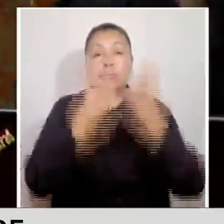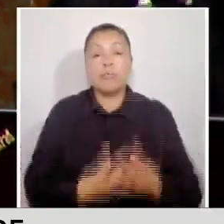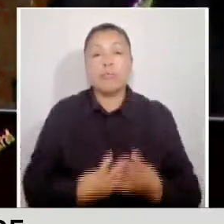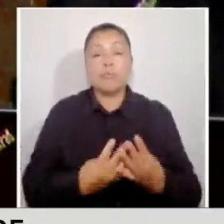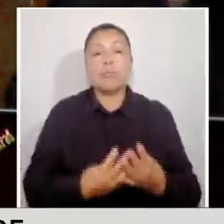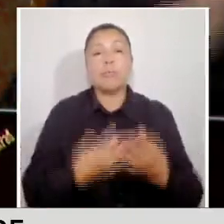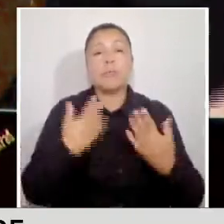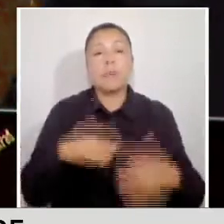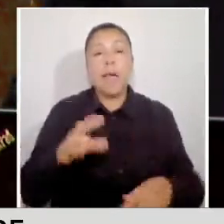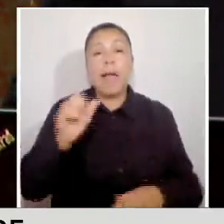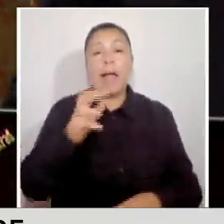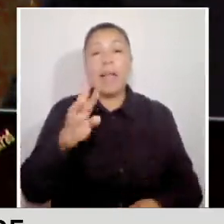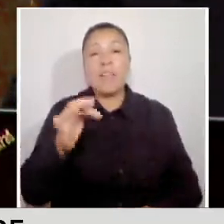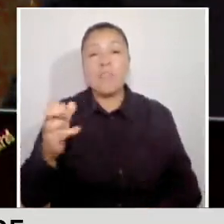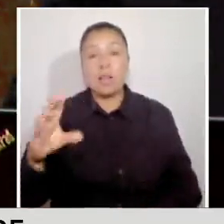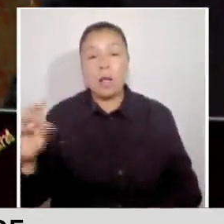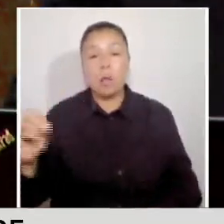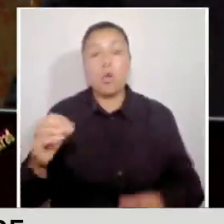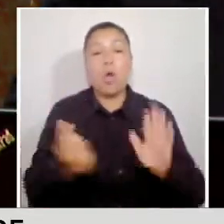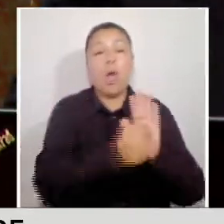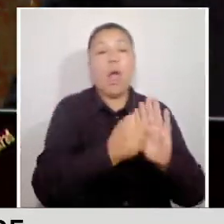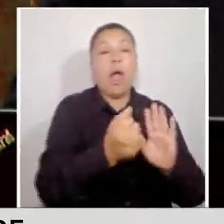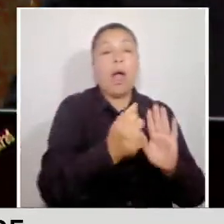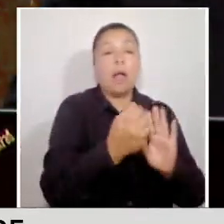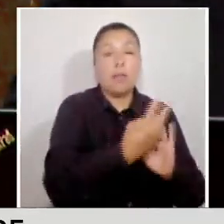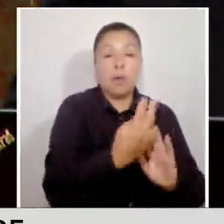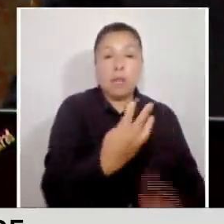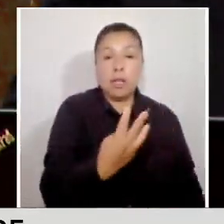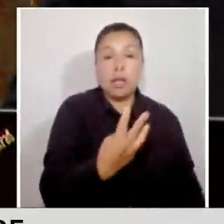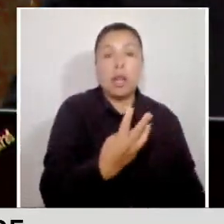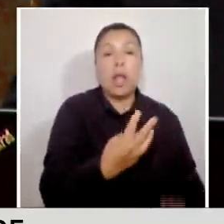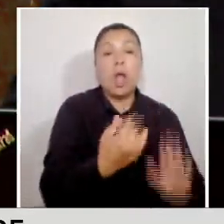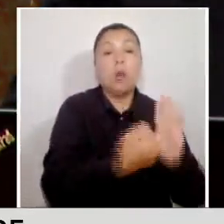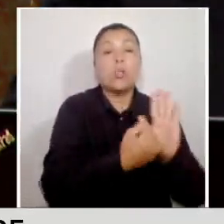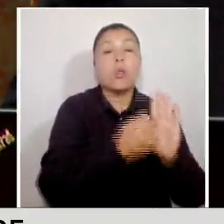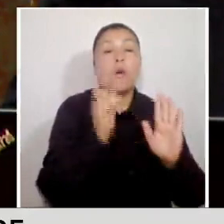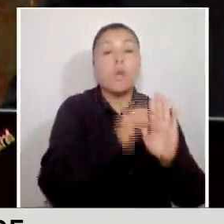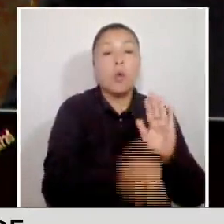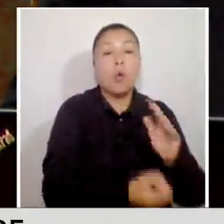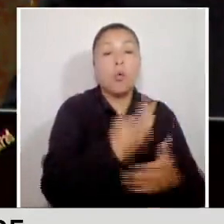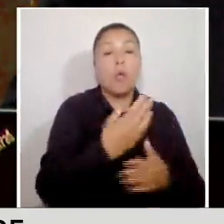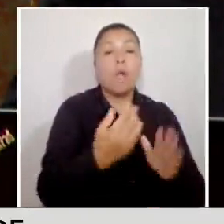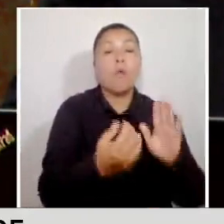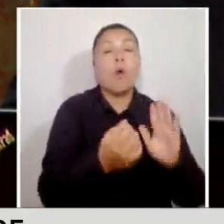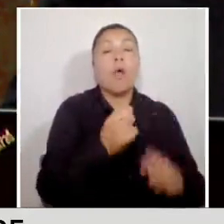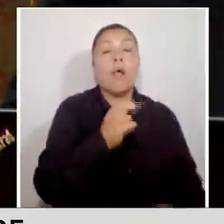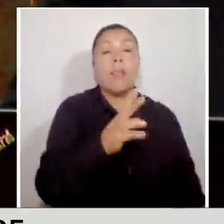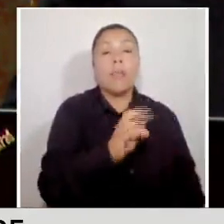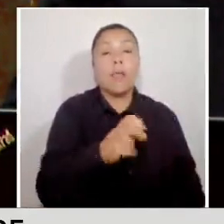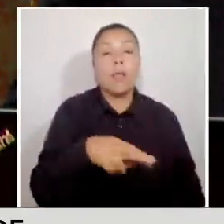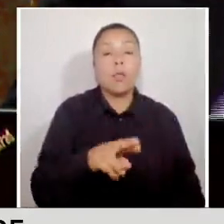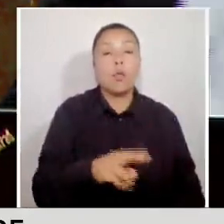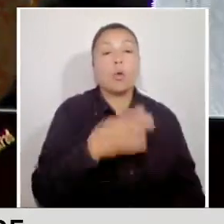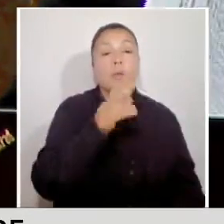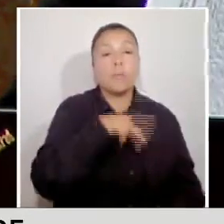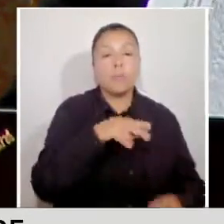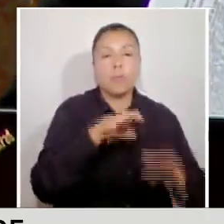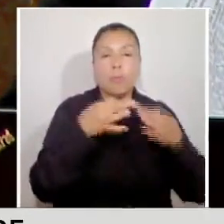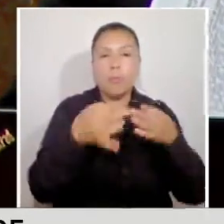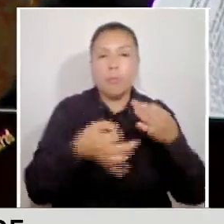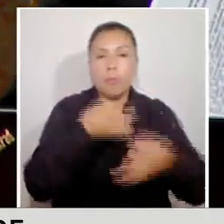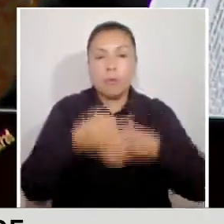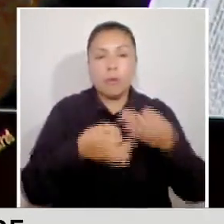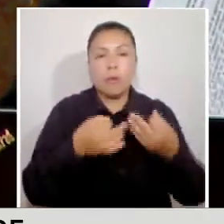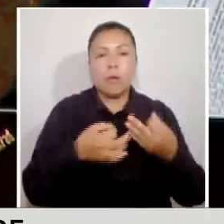agrégate como número tres en el artículo 23 un inciso final nuevo del siguiente tenor sin perjuicio de los de lo dispuesto los